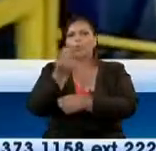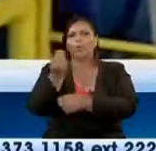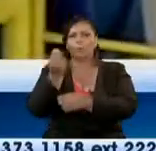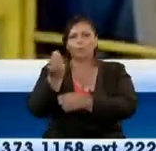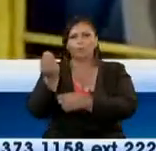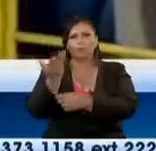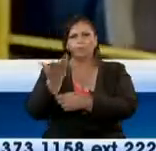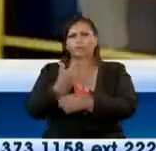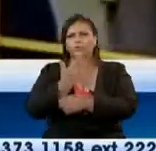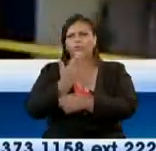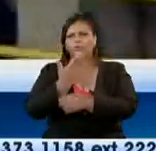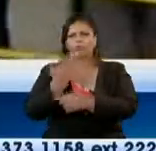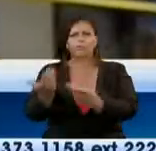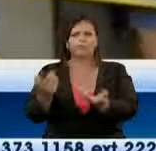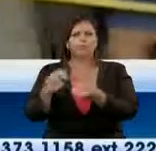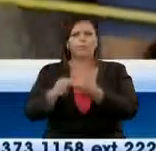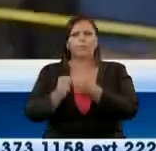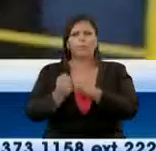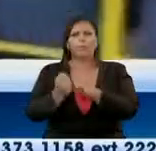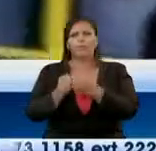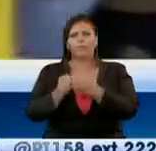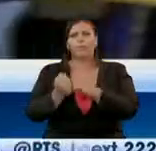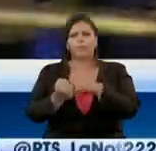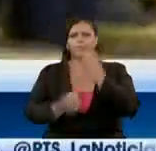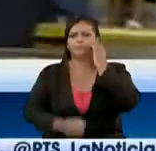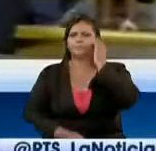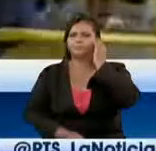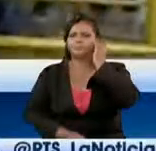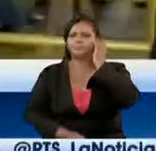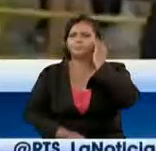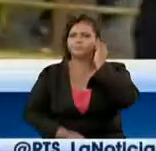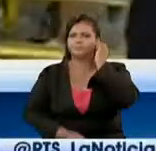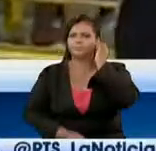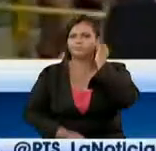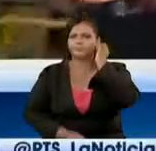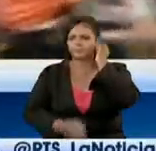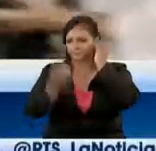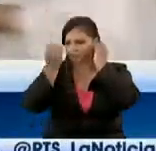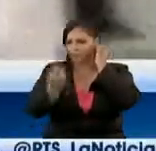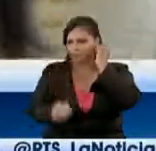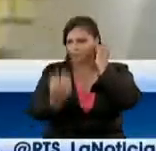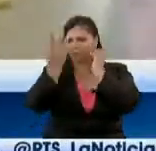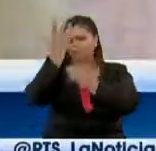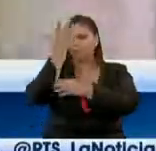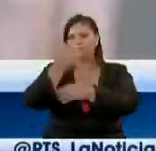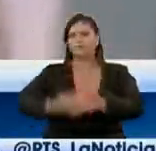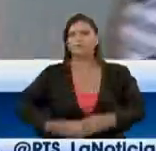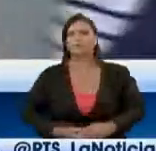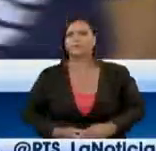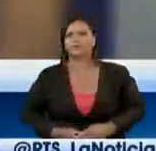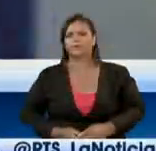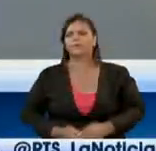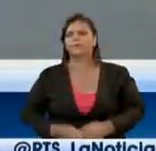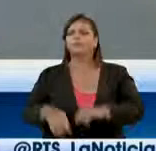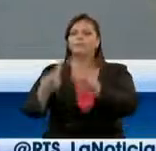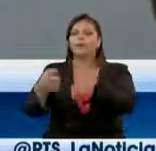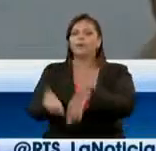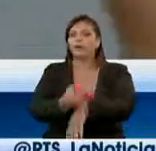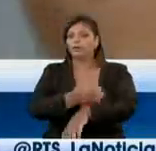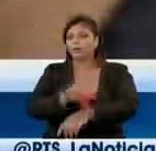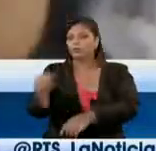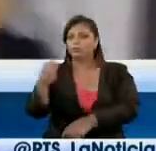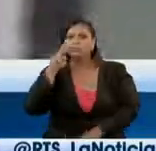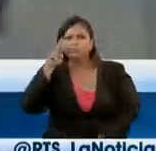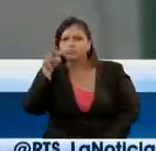operan. ¿Cómo operan? El modus operandi. Buenos días, caballero. Buenos días. Estamos hablando de la inseguridad en la Metrovía. ¿Usted ha visto algo? ¿Ha sido testigo? No,